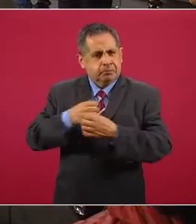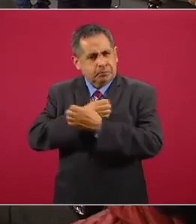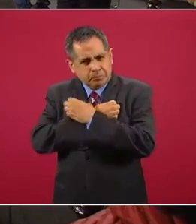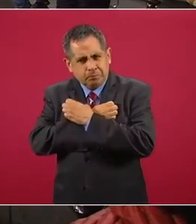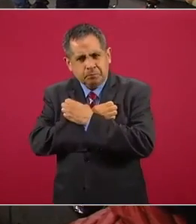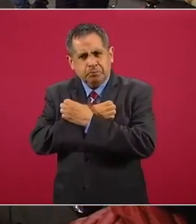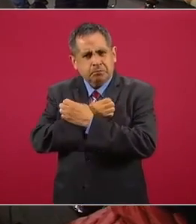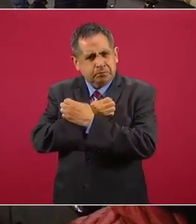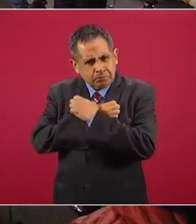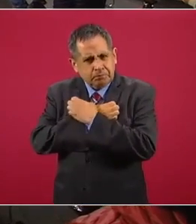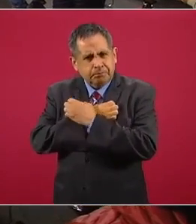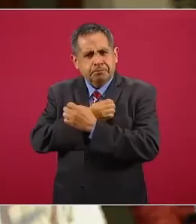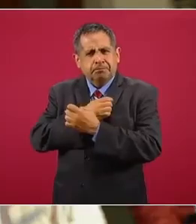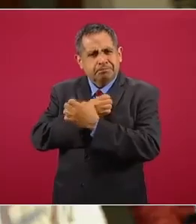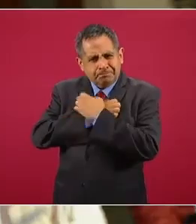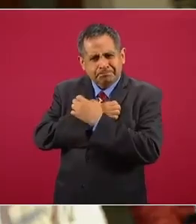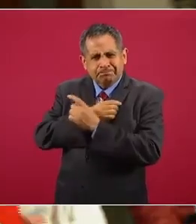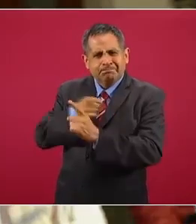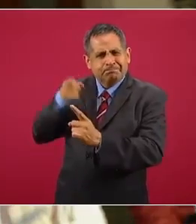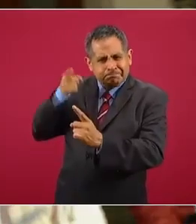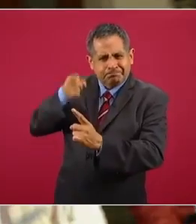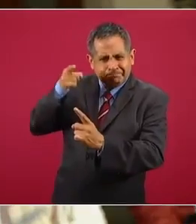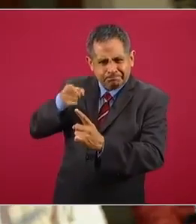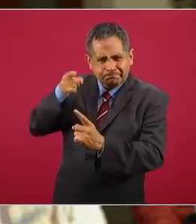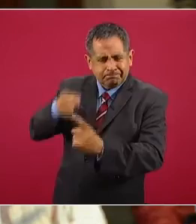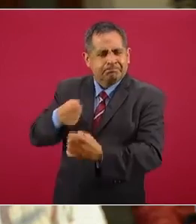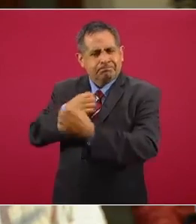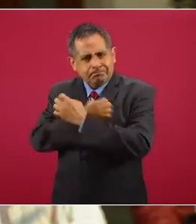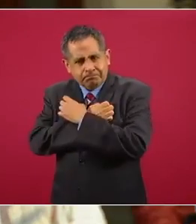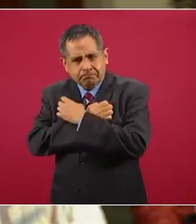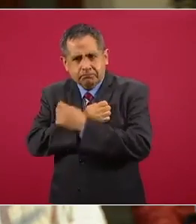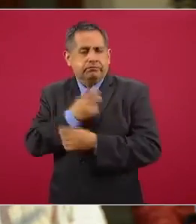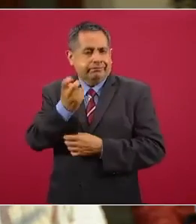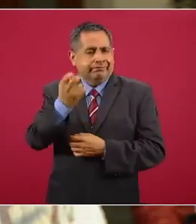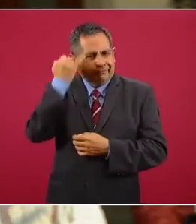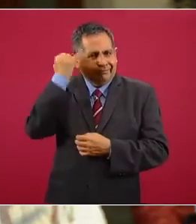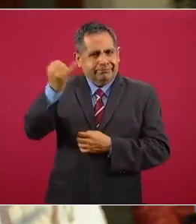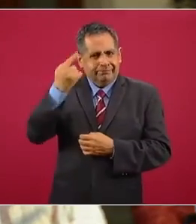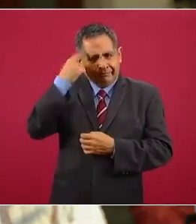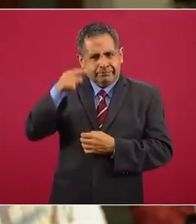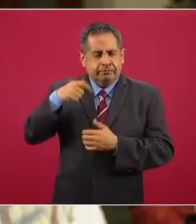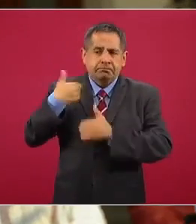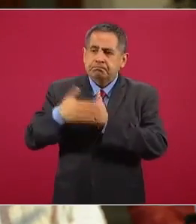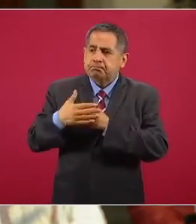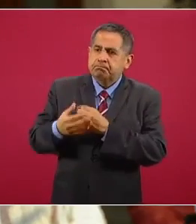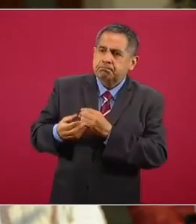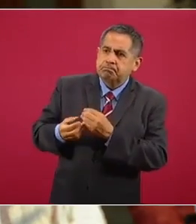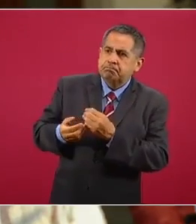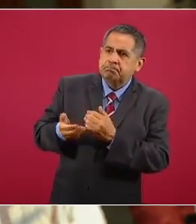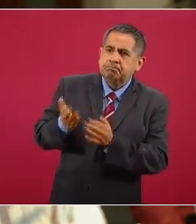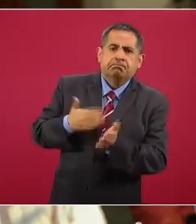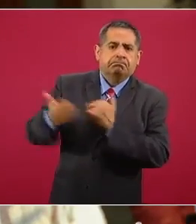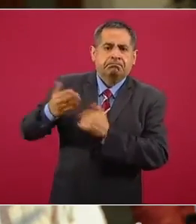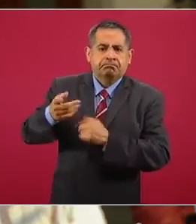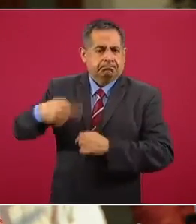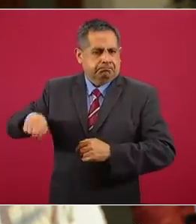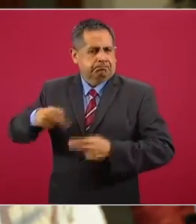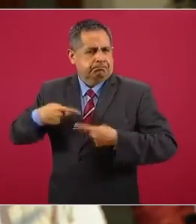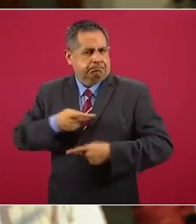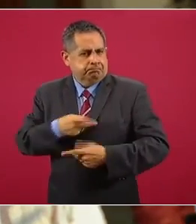educación. Esa es la medida en la manera de lo posible para sacarlos adelante. Entonces, señor